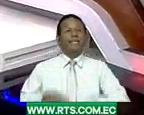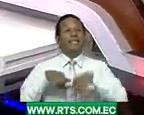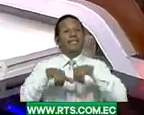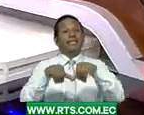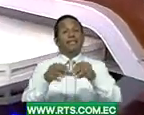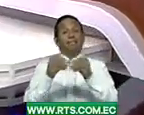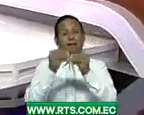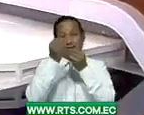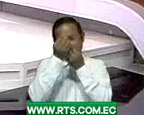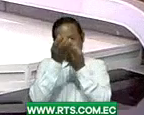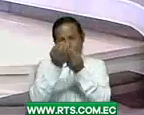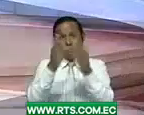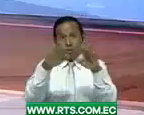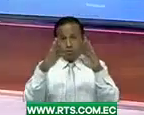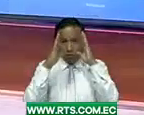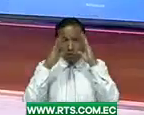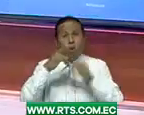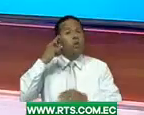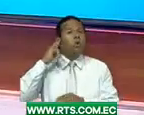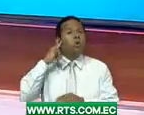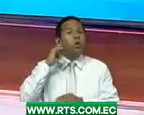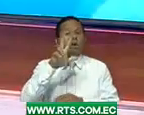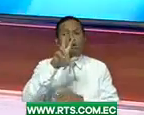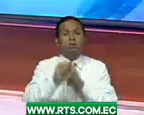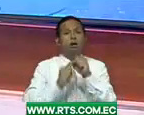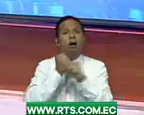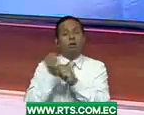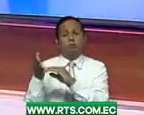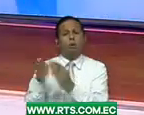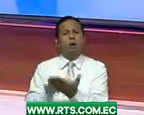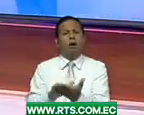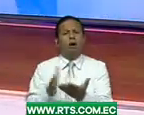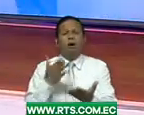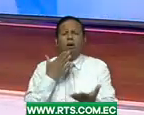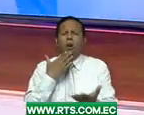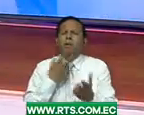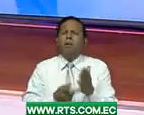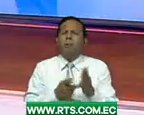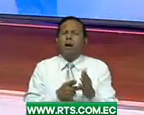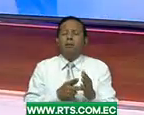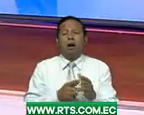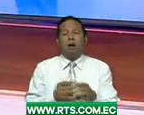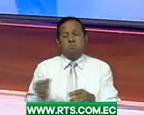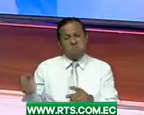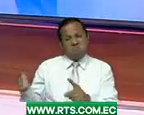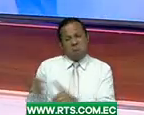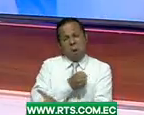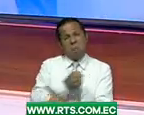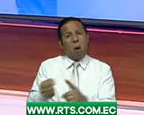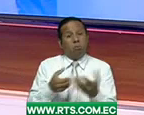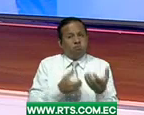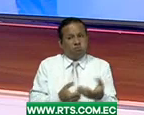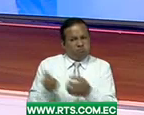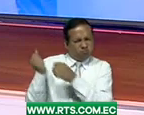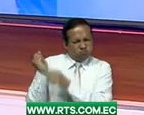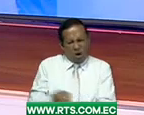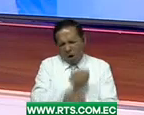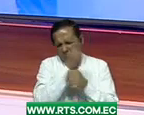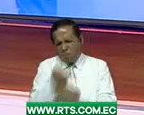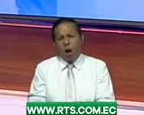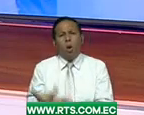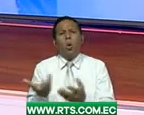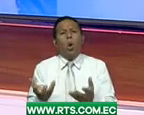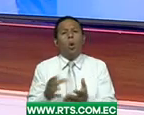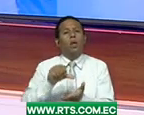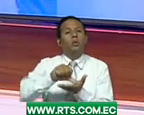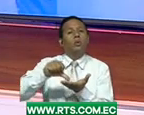Continuamos informando, mucha atención, porque una niña de 3 años murió tras aparentemente recibir una golpiza con un palo en la provincia de Riobamba. En la